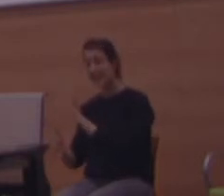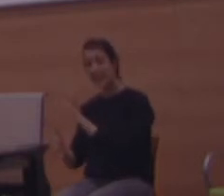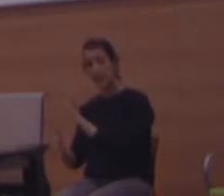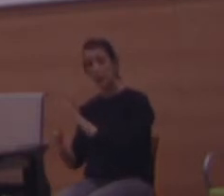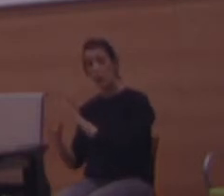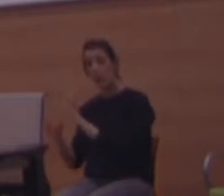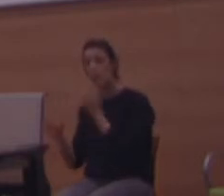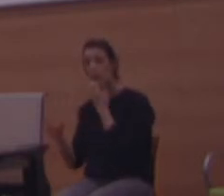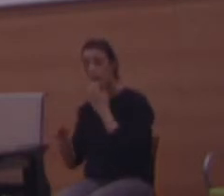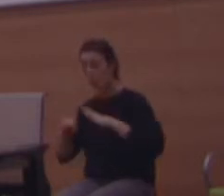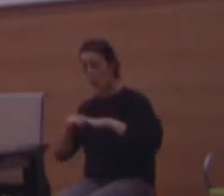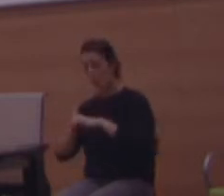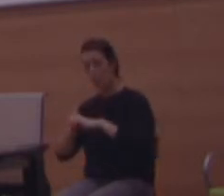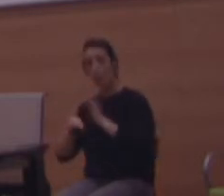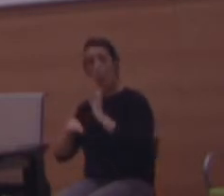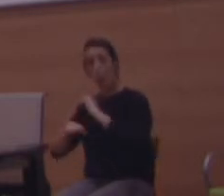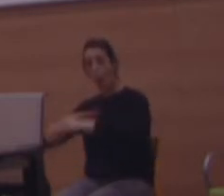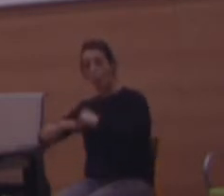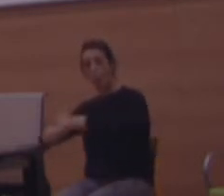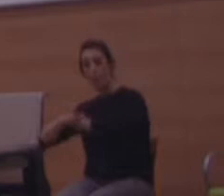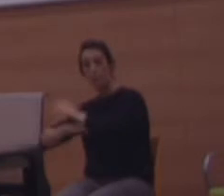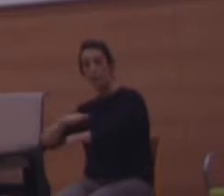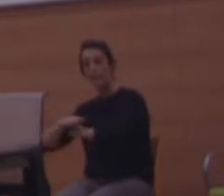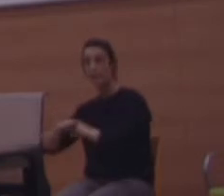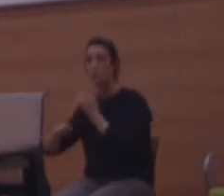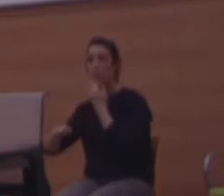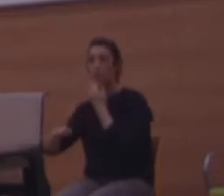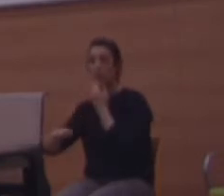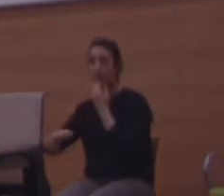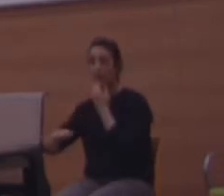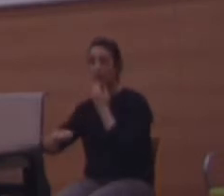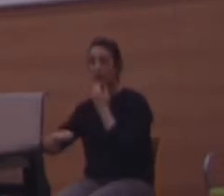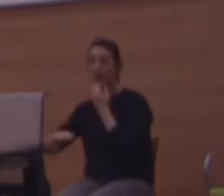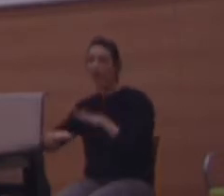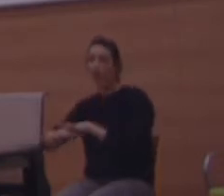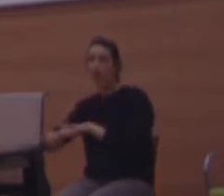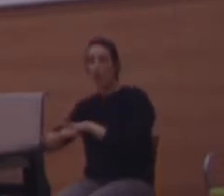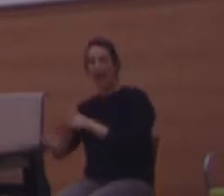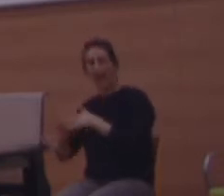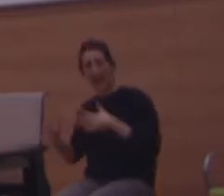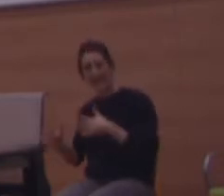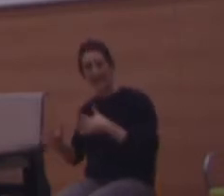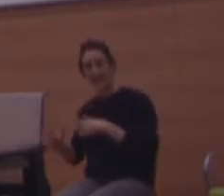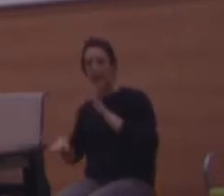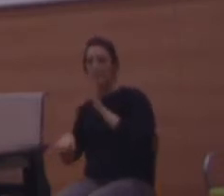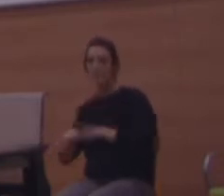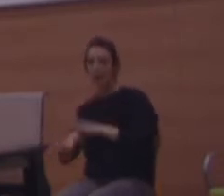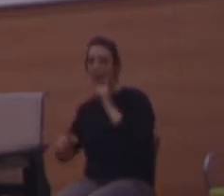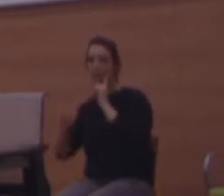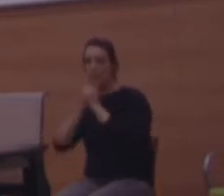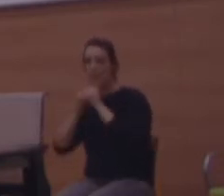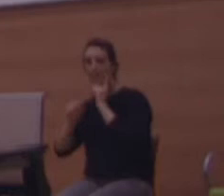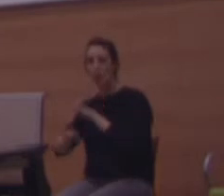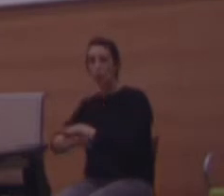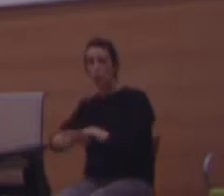una gasa, y sobre todo se utiliza para piezas de gran dimensión y para cubrir y prevenir determinadas zonas, sobre